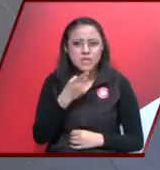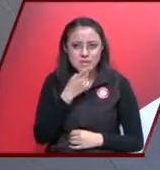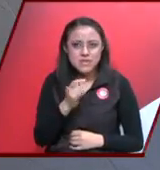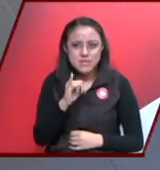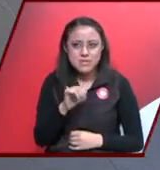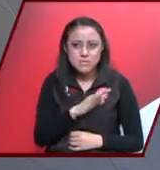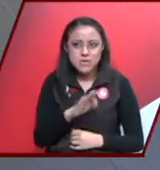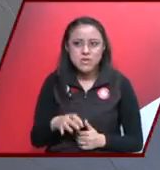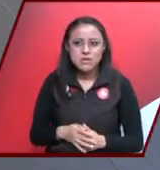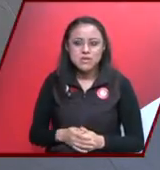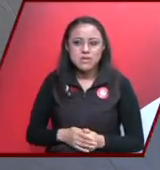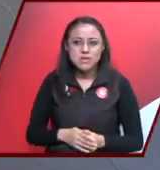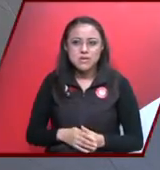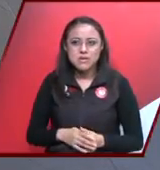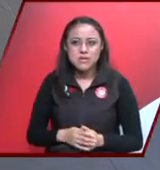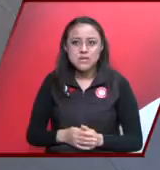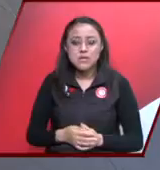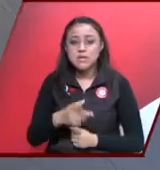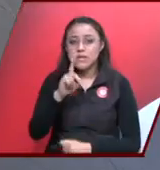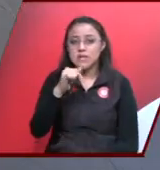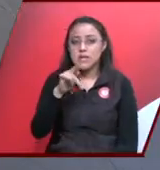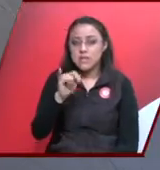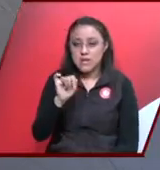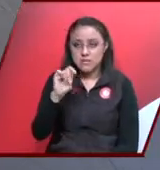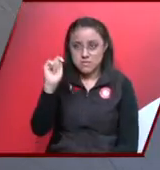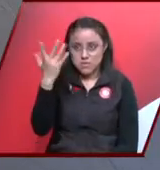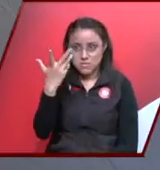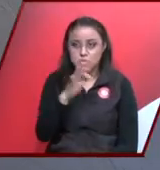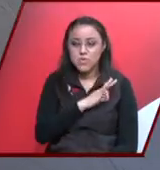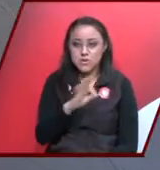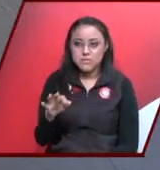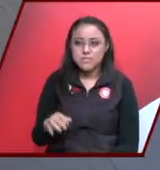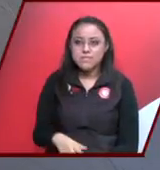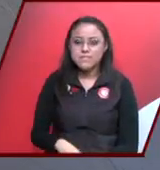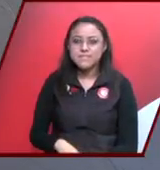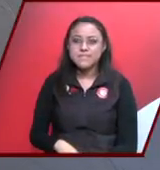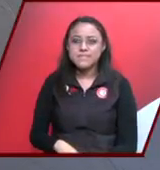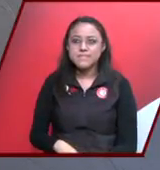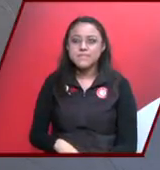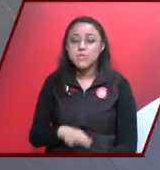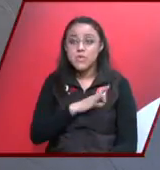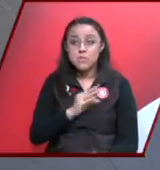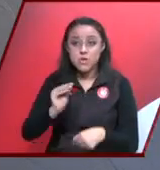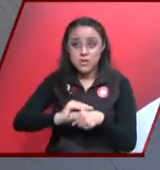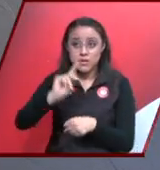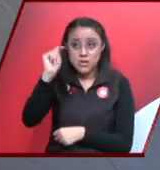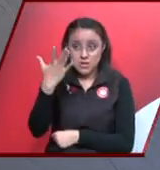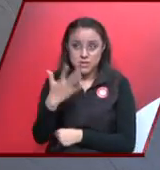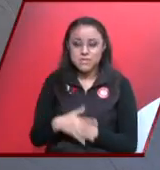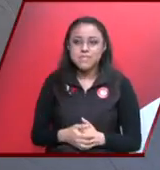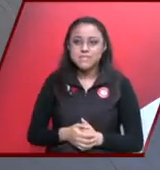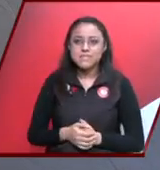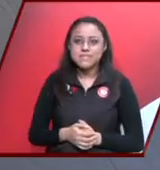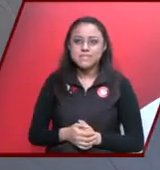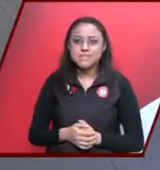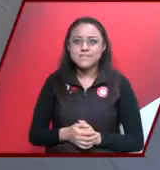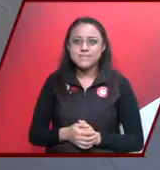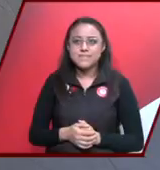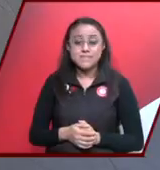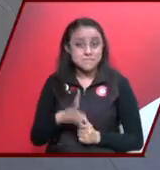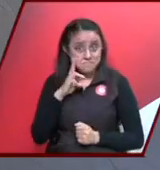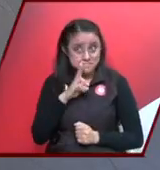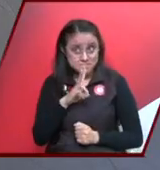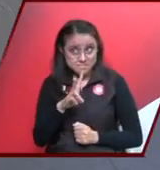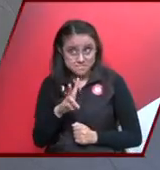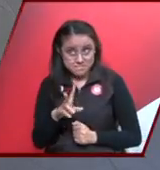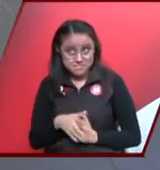Sí, nada, muchas gracias. ¿Ya abrí el digital? Digital, póngame el digital, por favor. ¿Producción? Digital, producción.